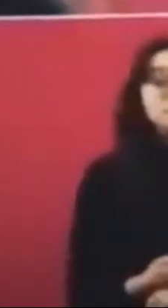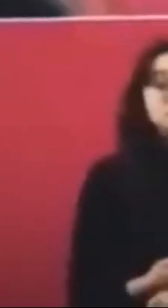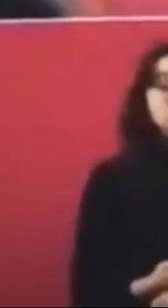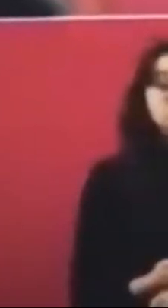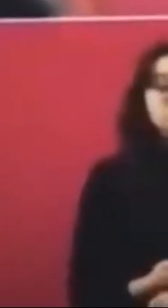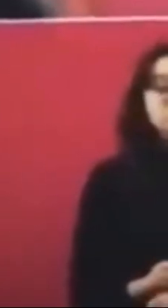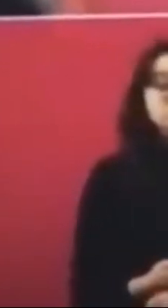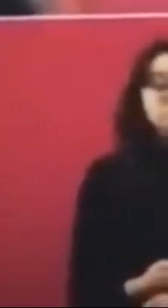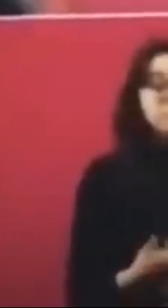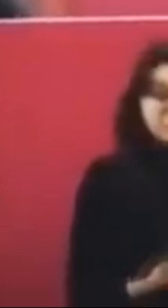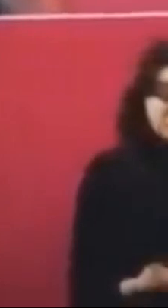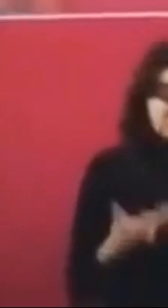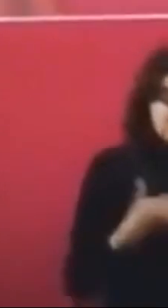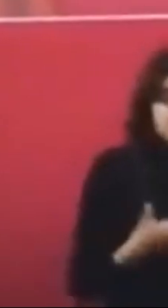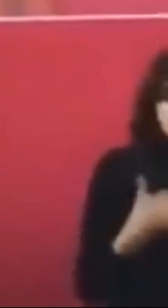procesos